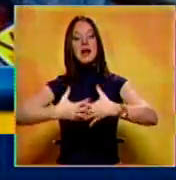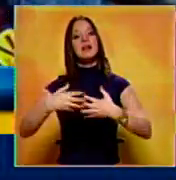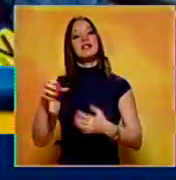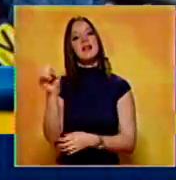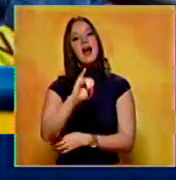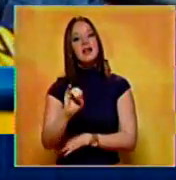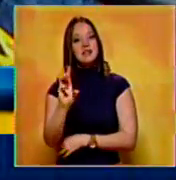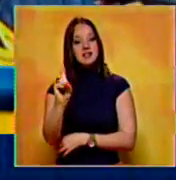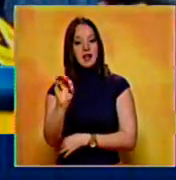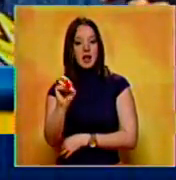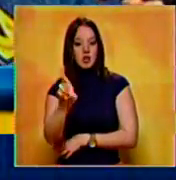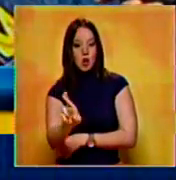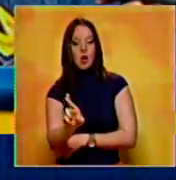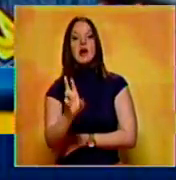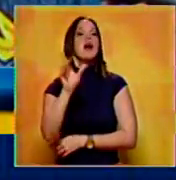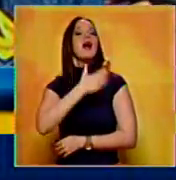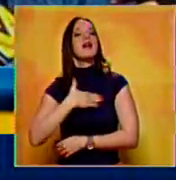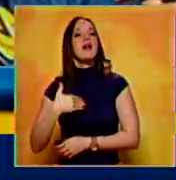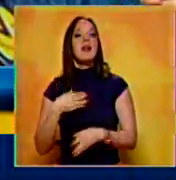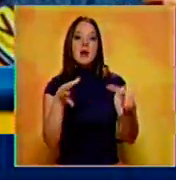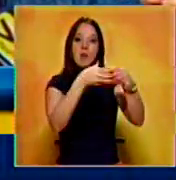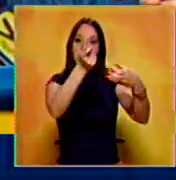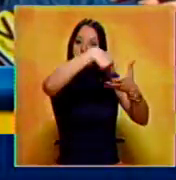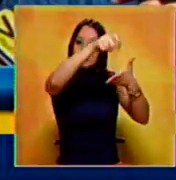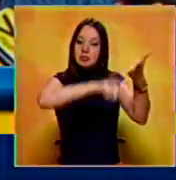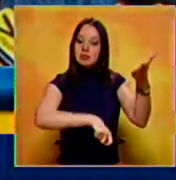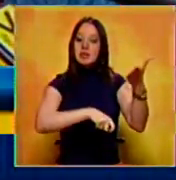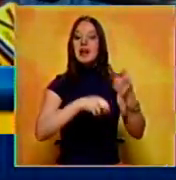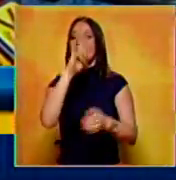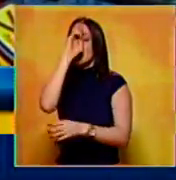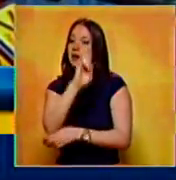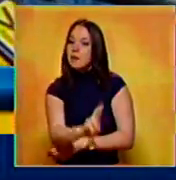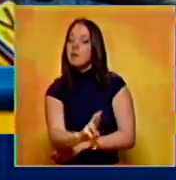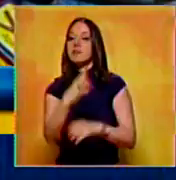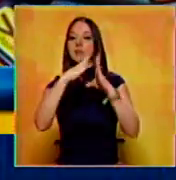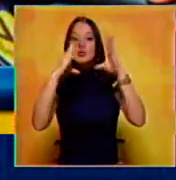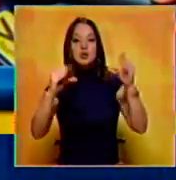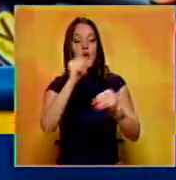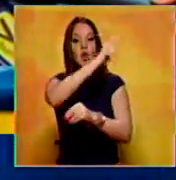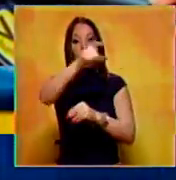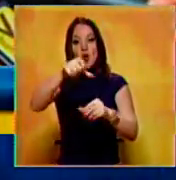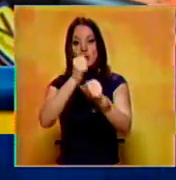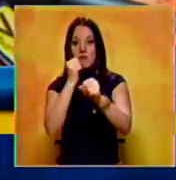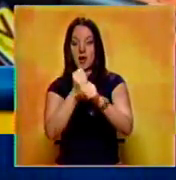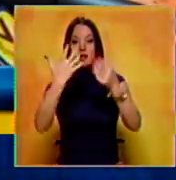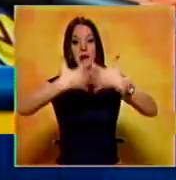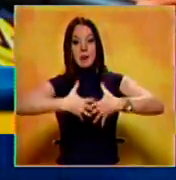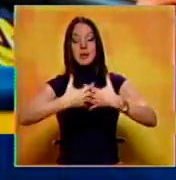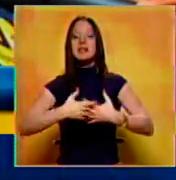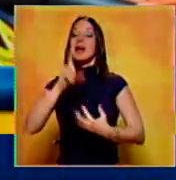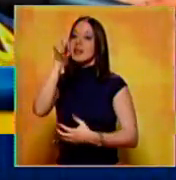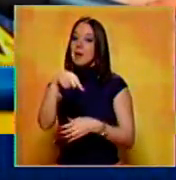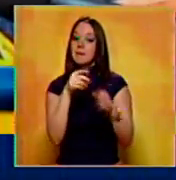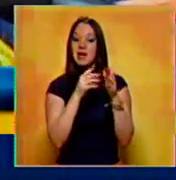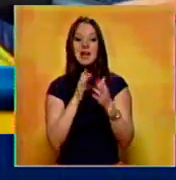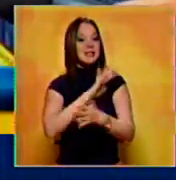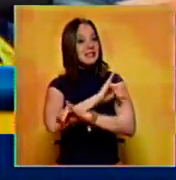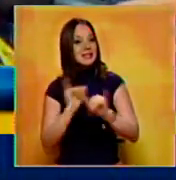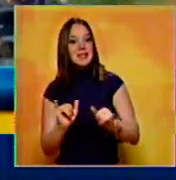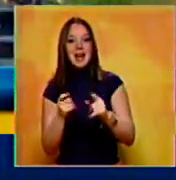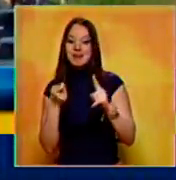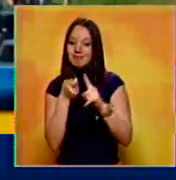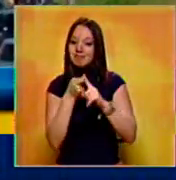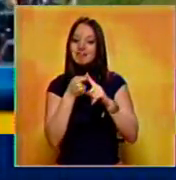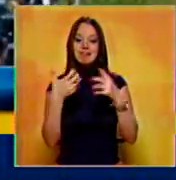el contrato colectivo, respeto para todos los trabajadores de las empresas básicas y que pongan orden con la guerra económica que